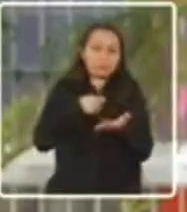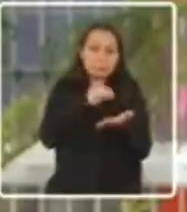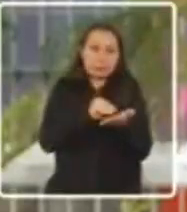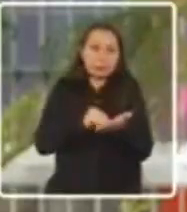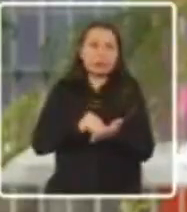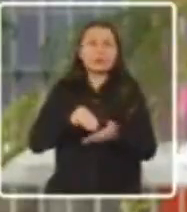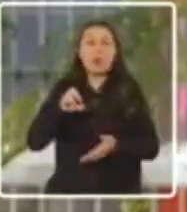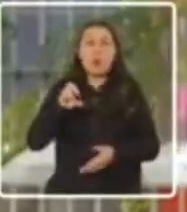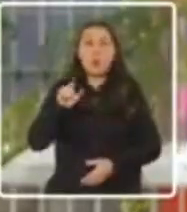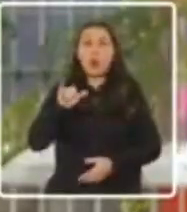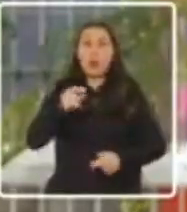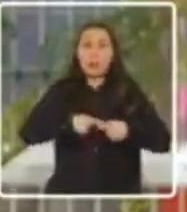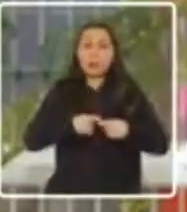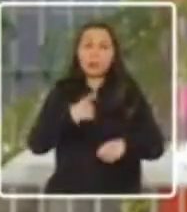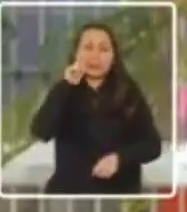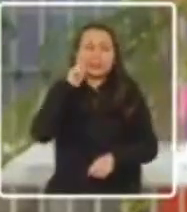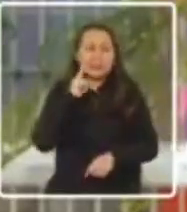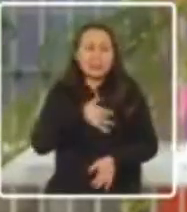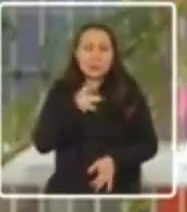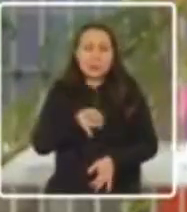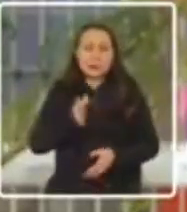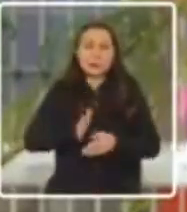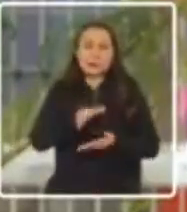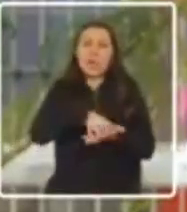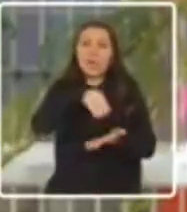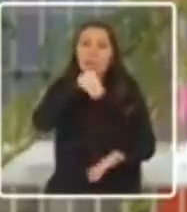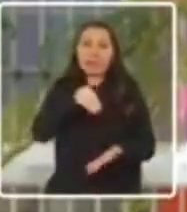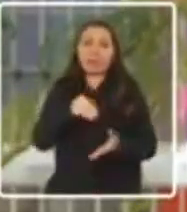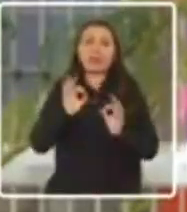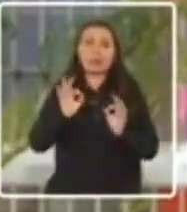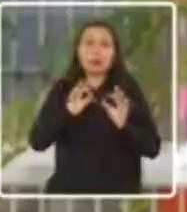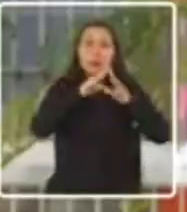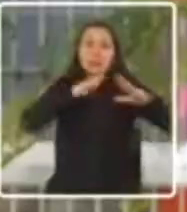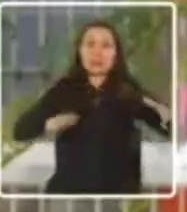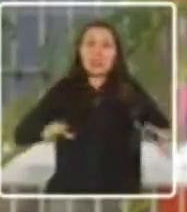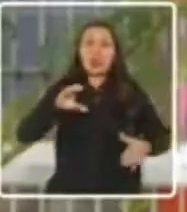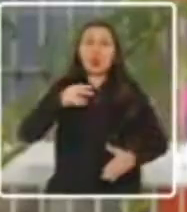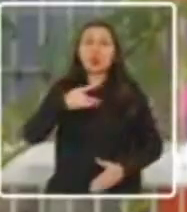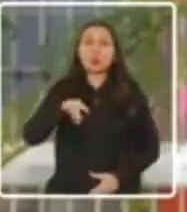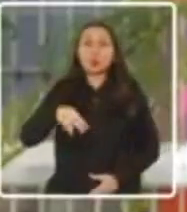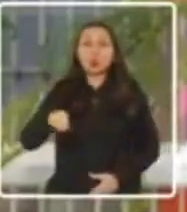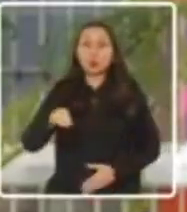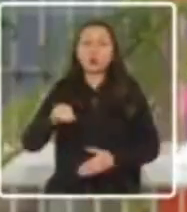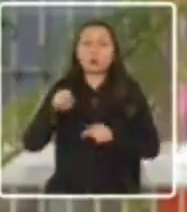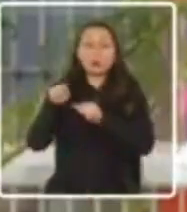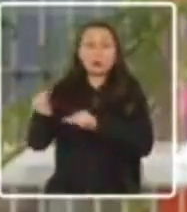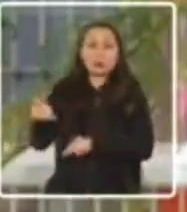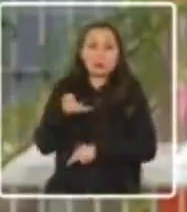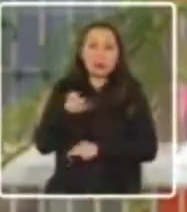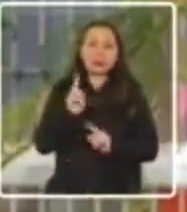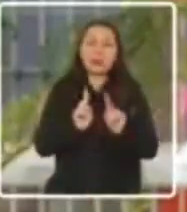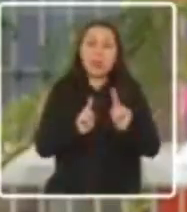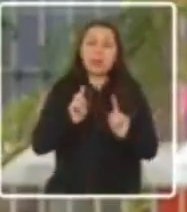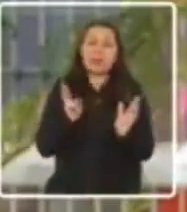Lo de los polimetales, que es una herida abierta en la región de Arica. En particular lo de Cerro Chuño. La situación de Cerro Chuño es algo